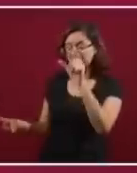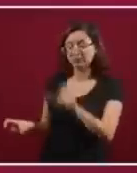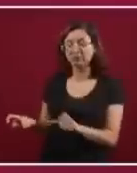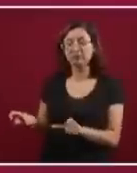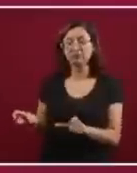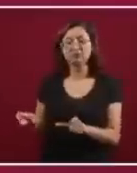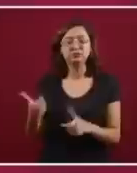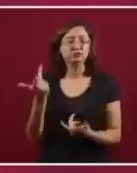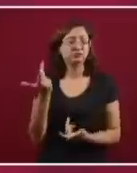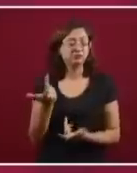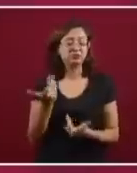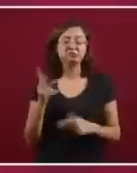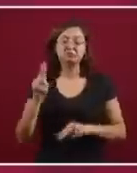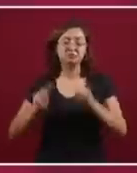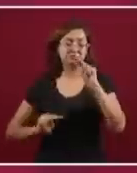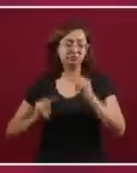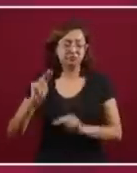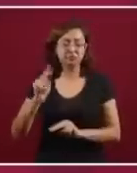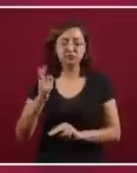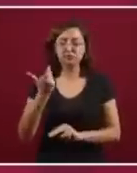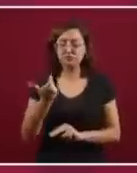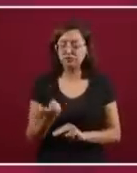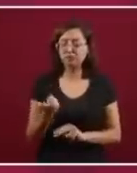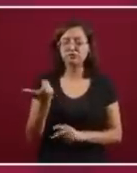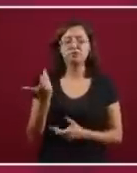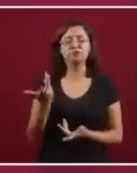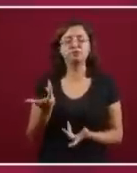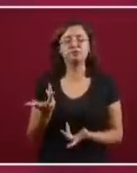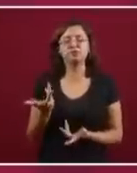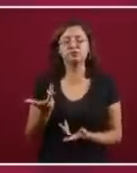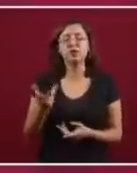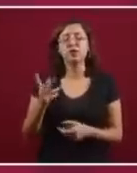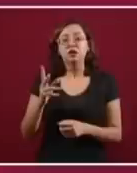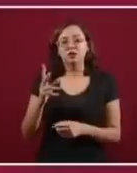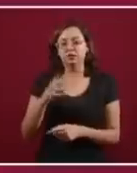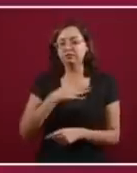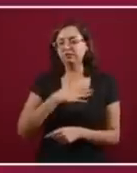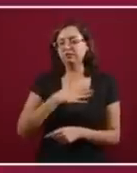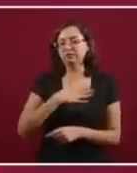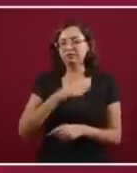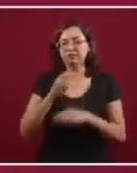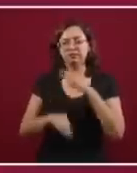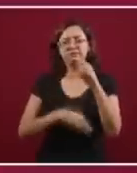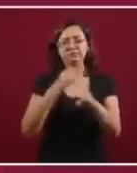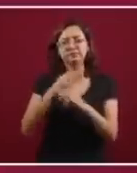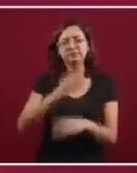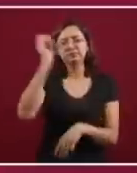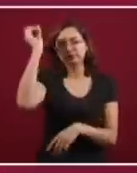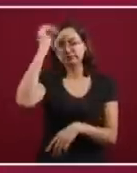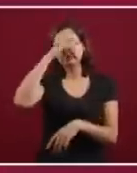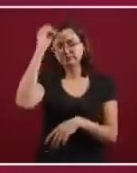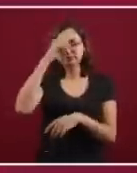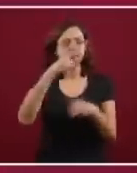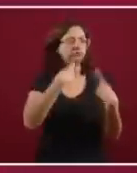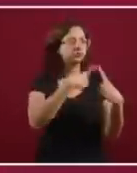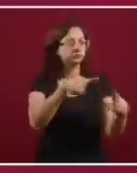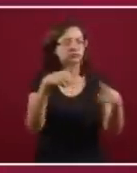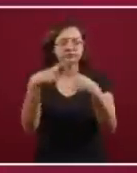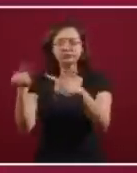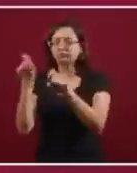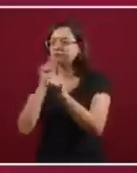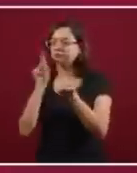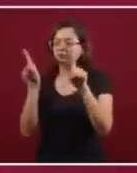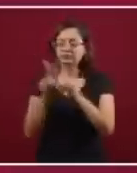niveles socioeconómicos de muy distintas visiones del mundo de múltiples territorios prácticamente